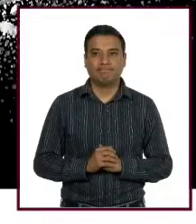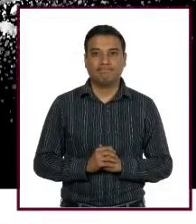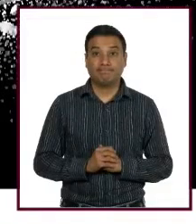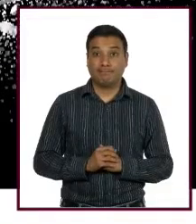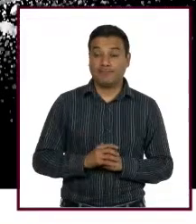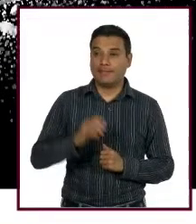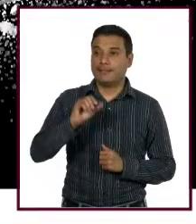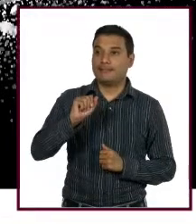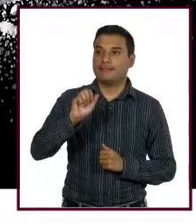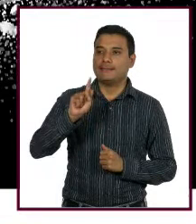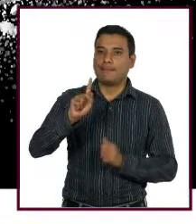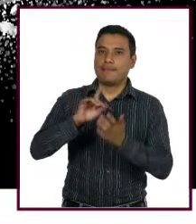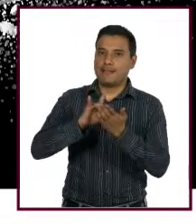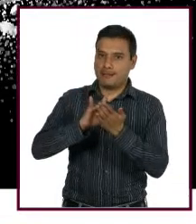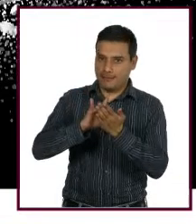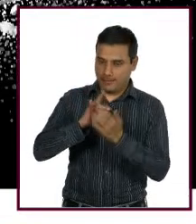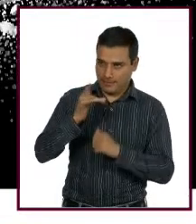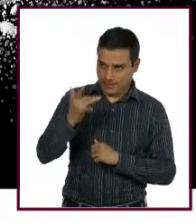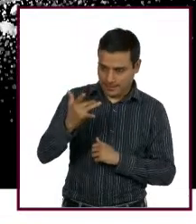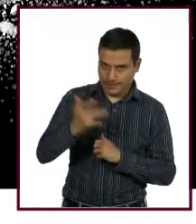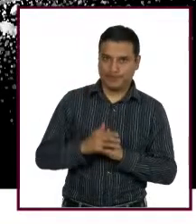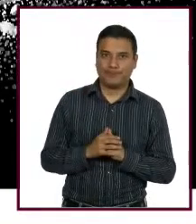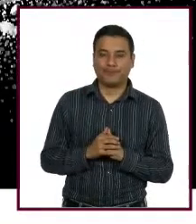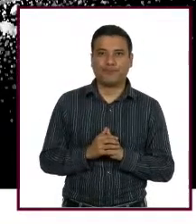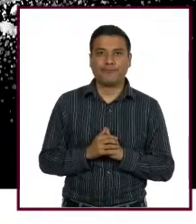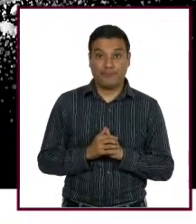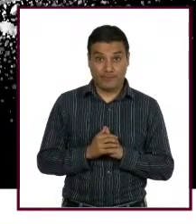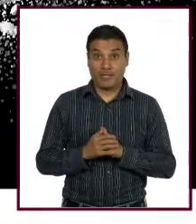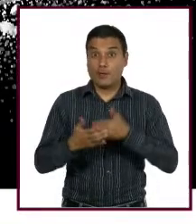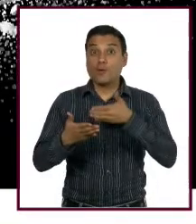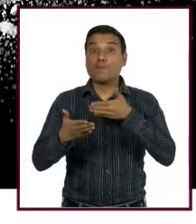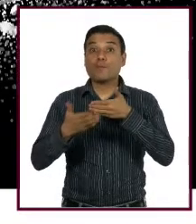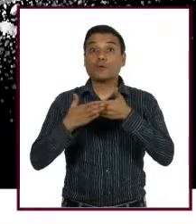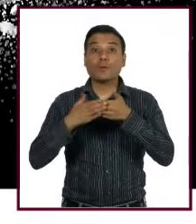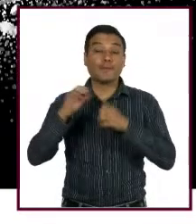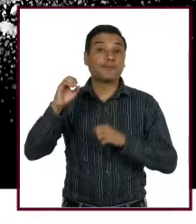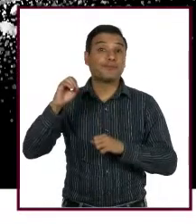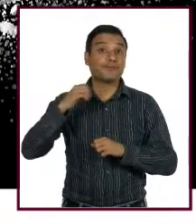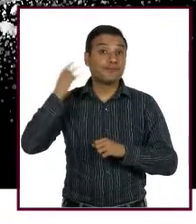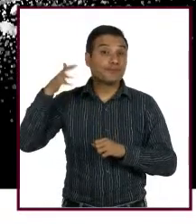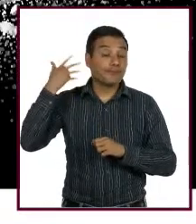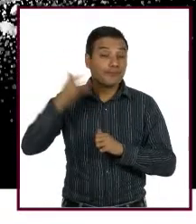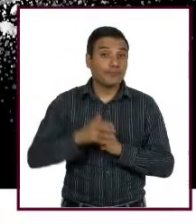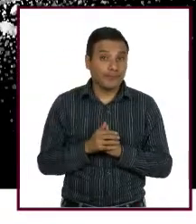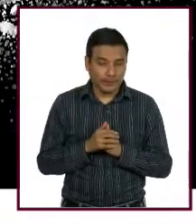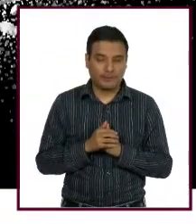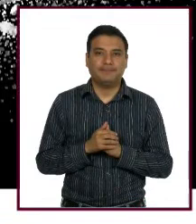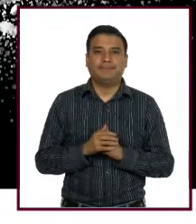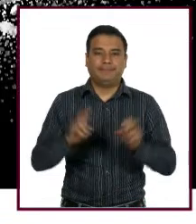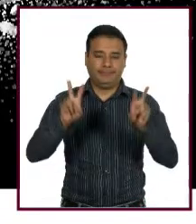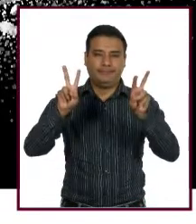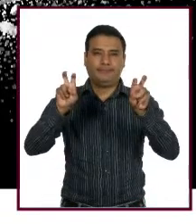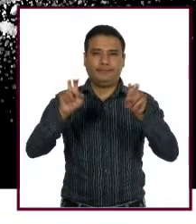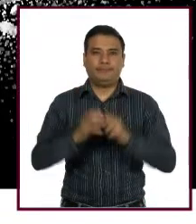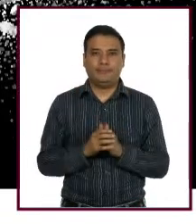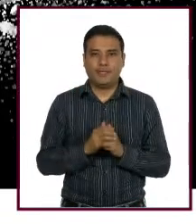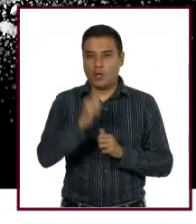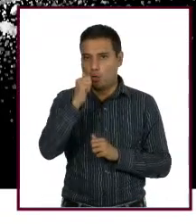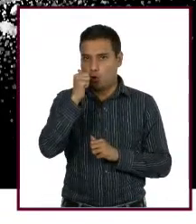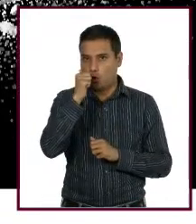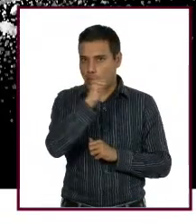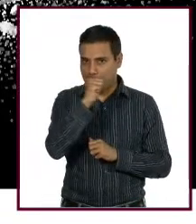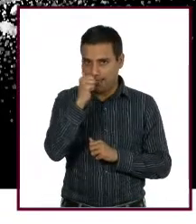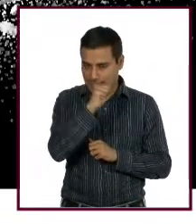la Secretaría de Educación Pública por esta información. Tenemos una nueva cita. Las y los esperamos en la sesión virtual con el tema Cocaína,